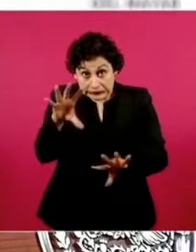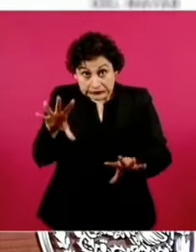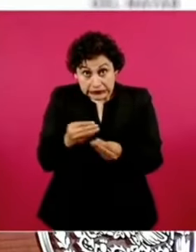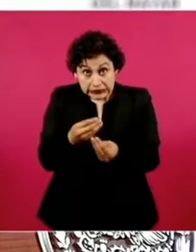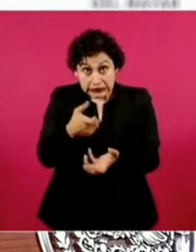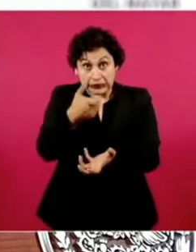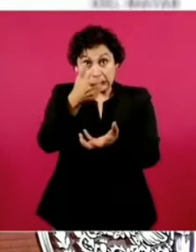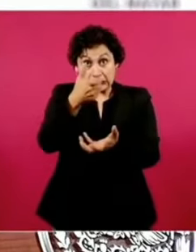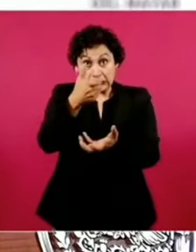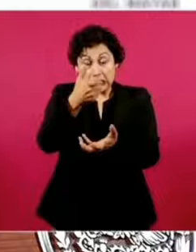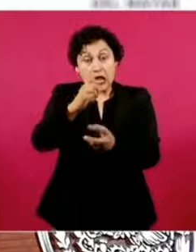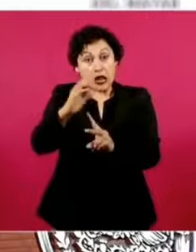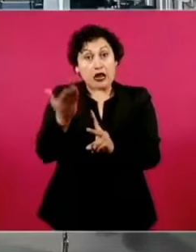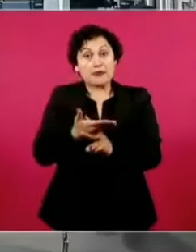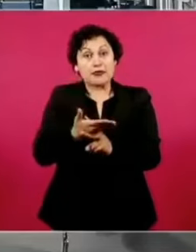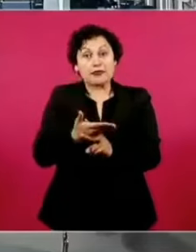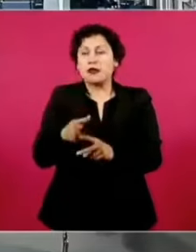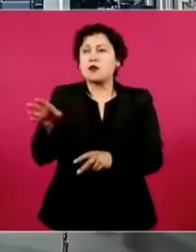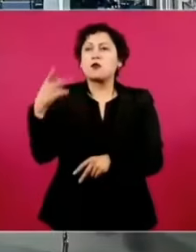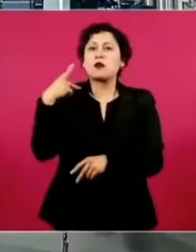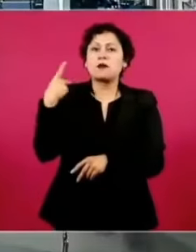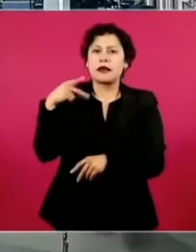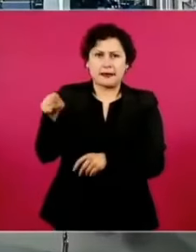Puebla. Sí.